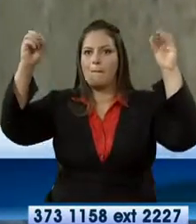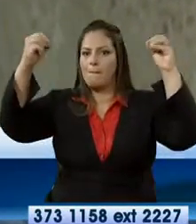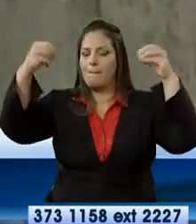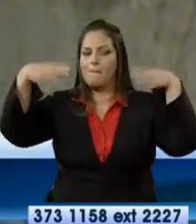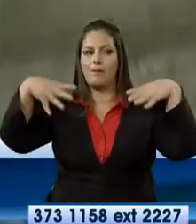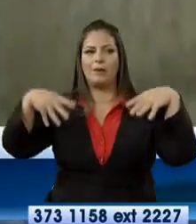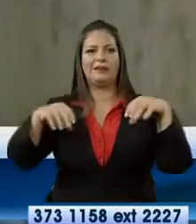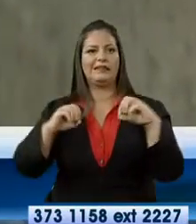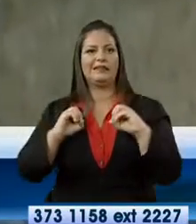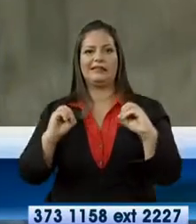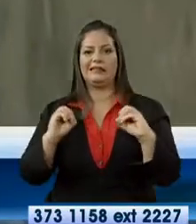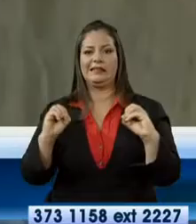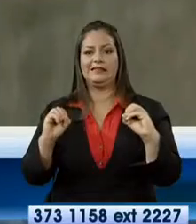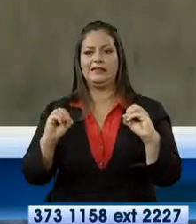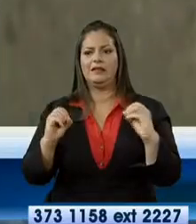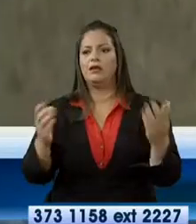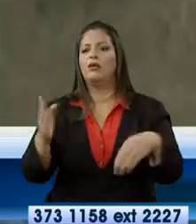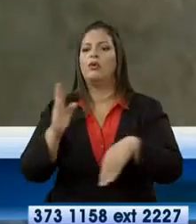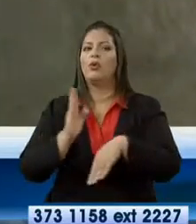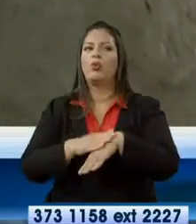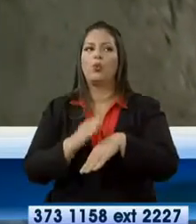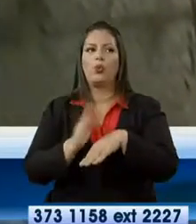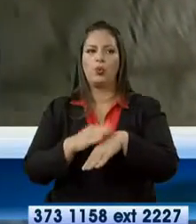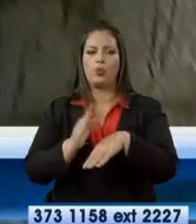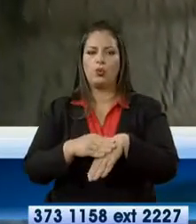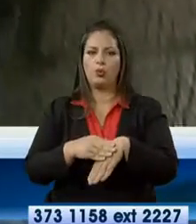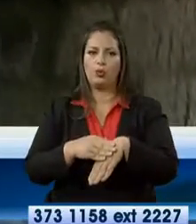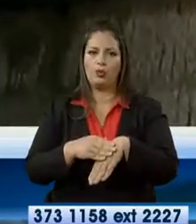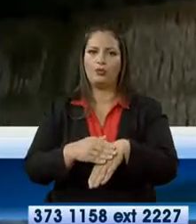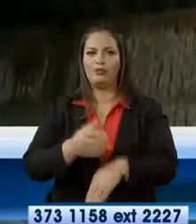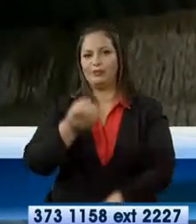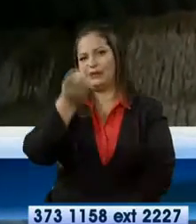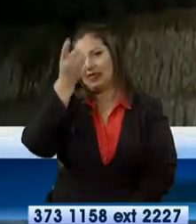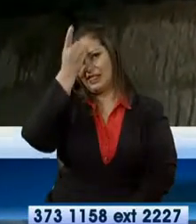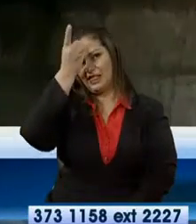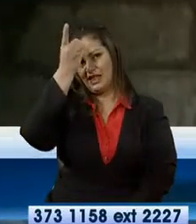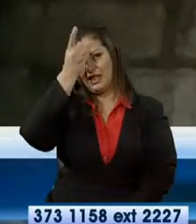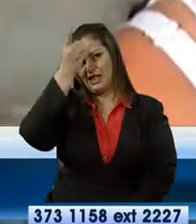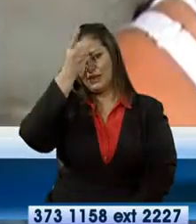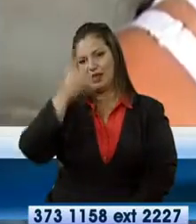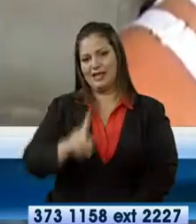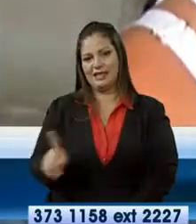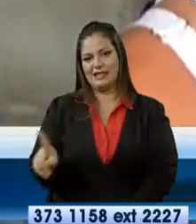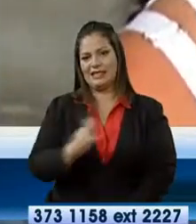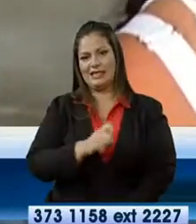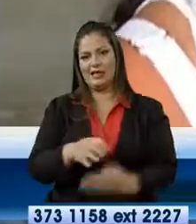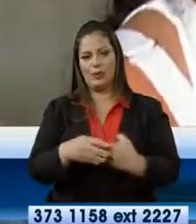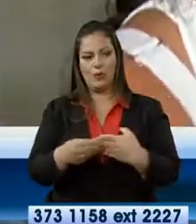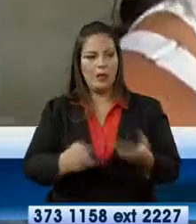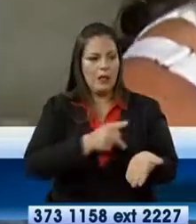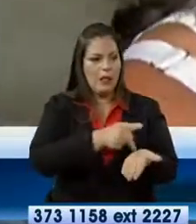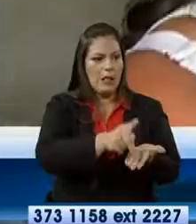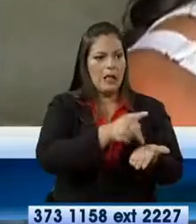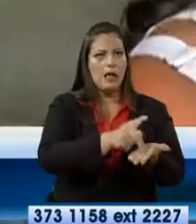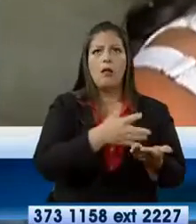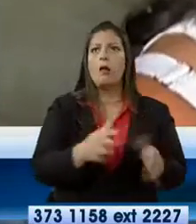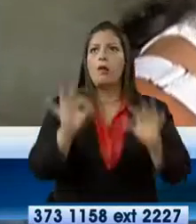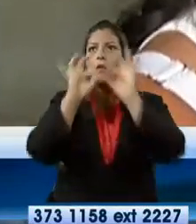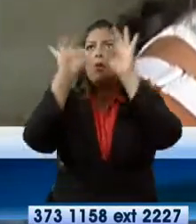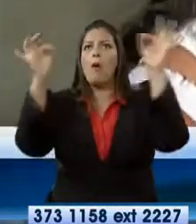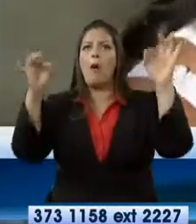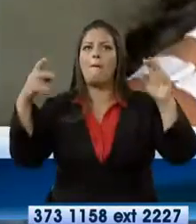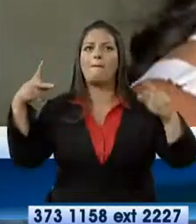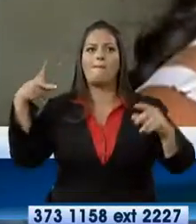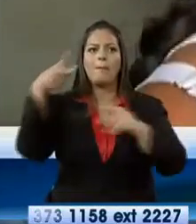habría obligado a utilizar velas. Debo como $100. Un consumo que no he